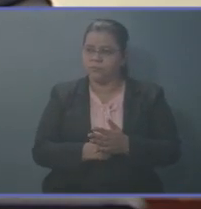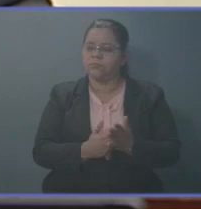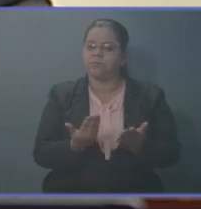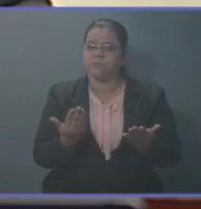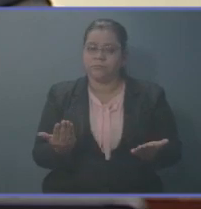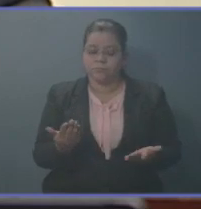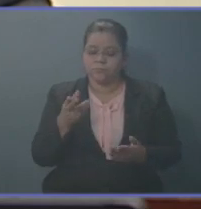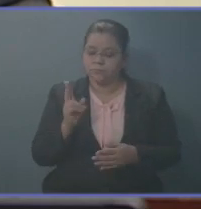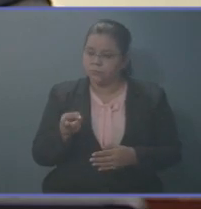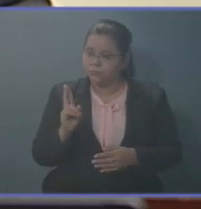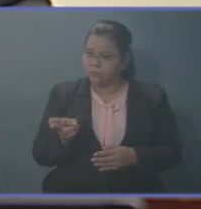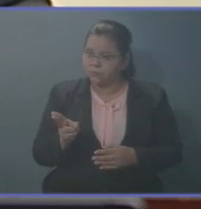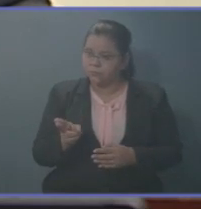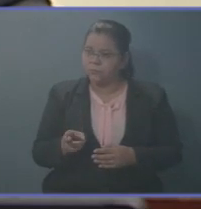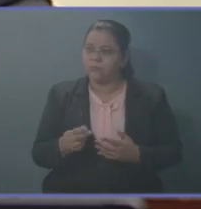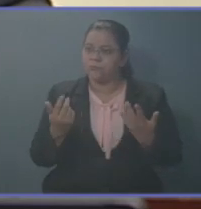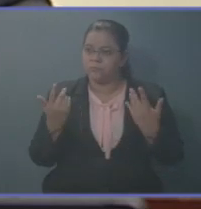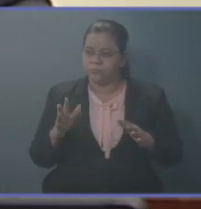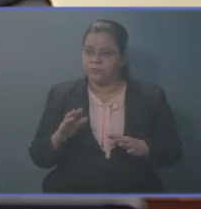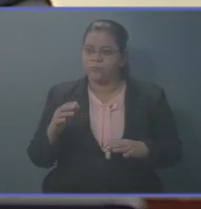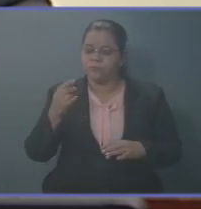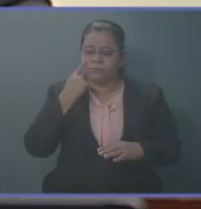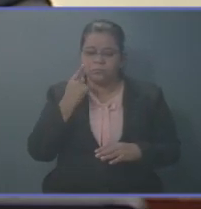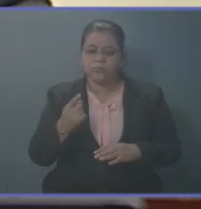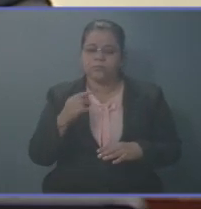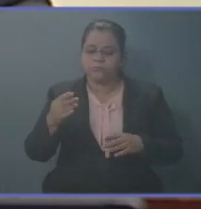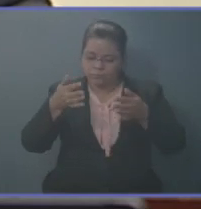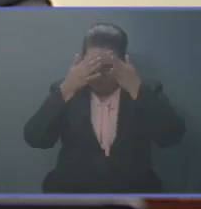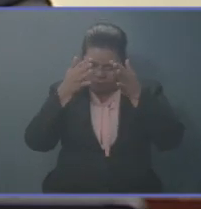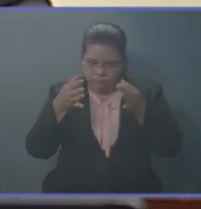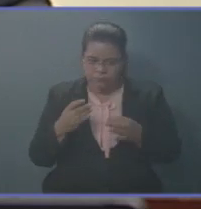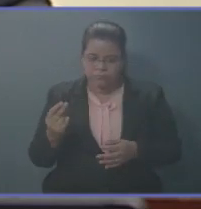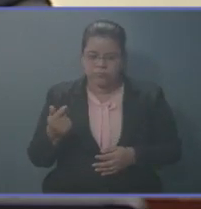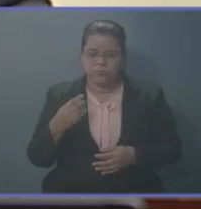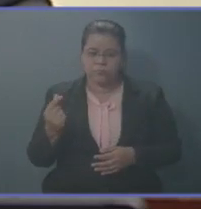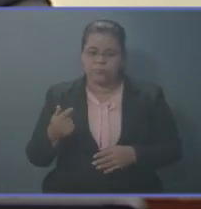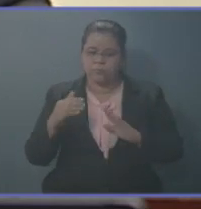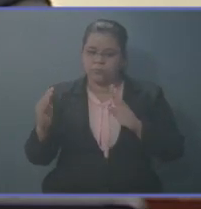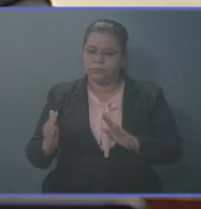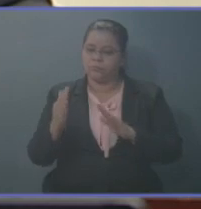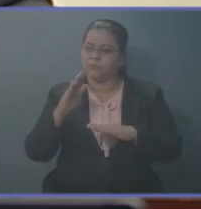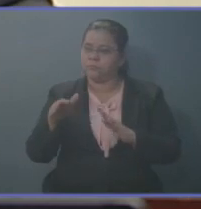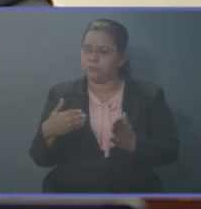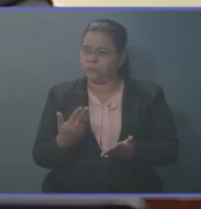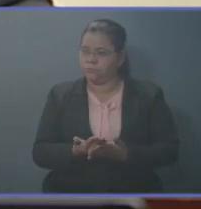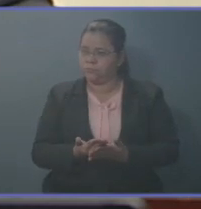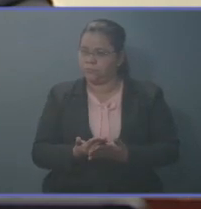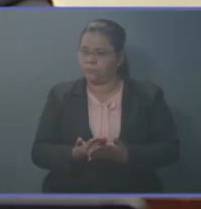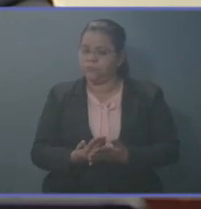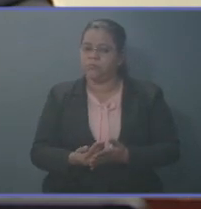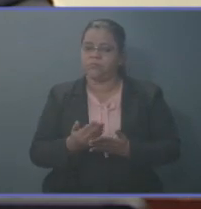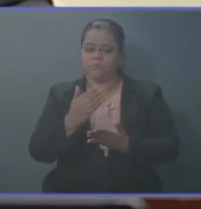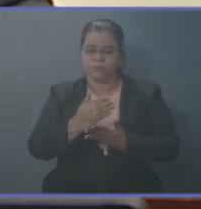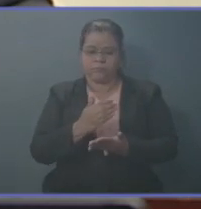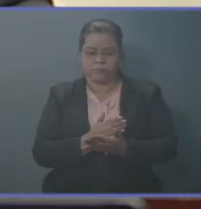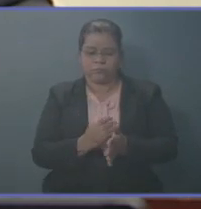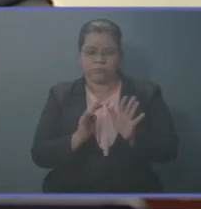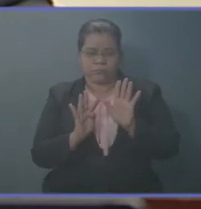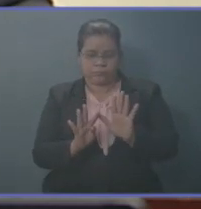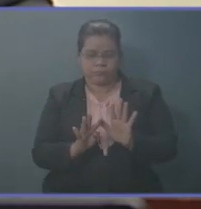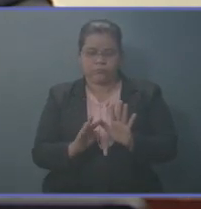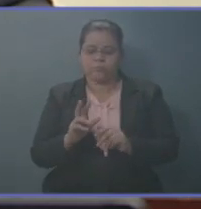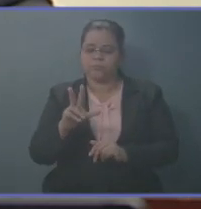que la misma indicará las medidas inmediatas que se tomará para enfrentar el riesgo. Romanos 9, que el 30 de